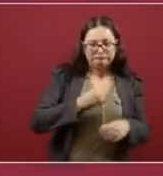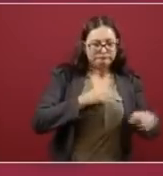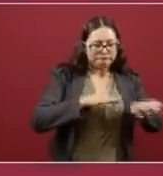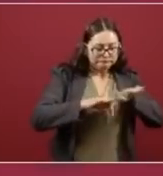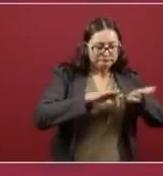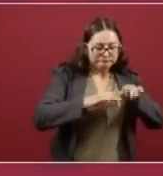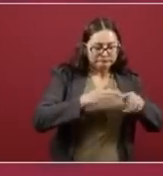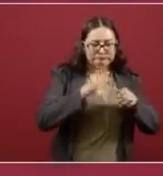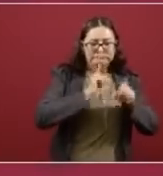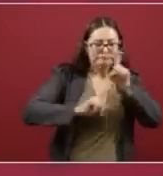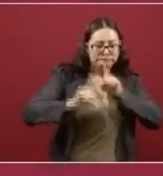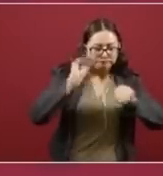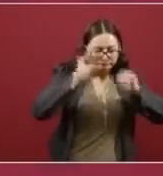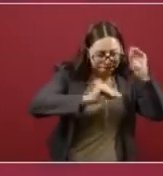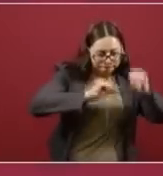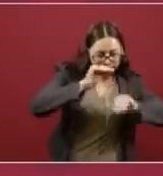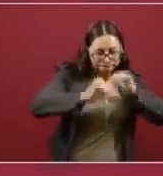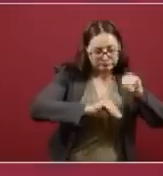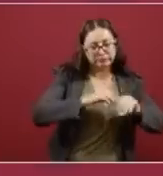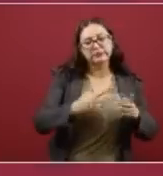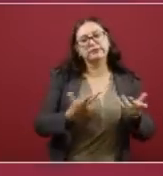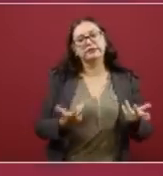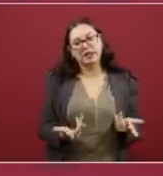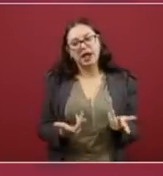el derecho no es decir